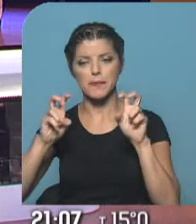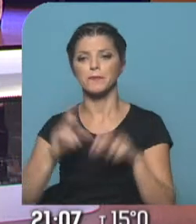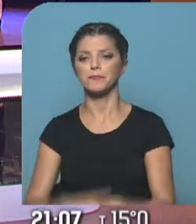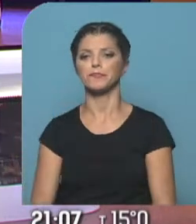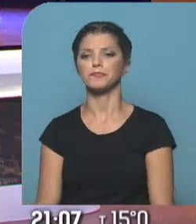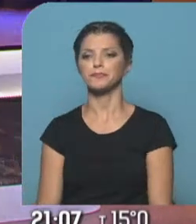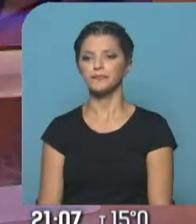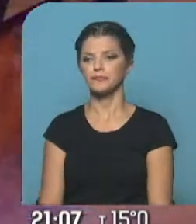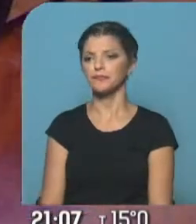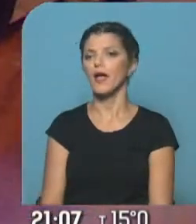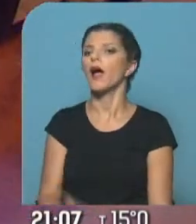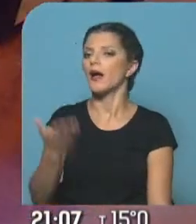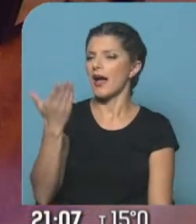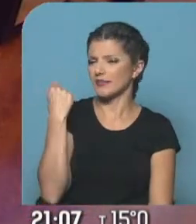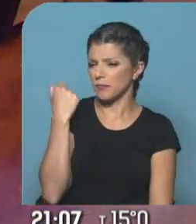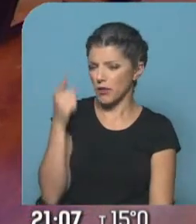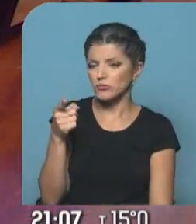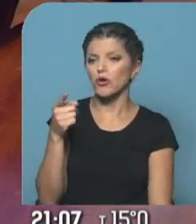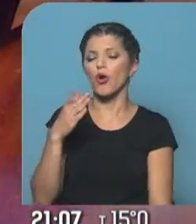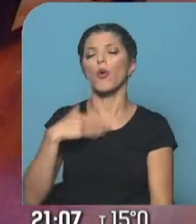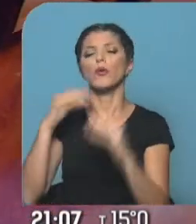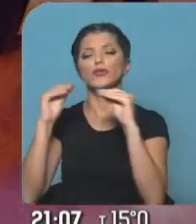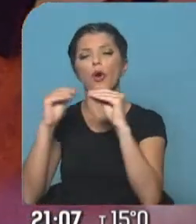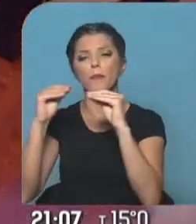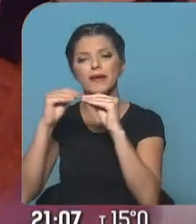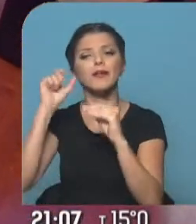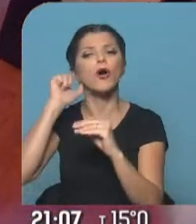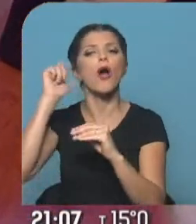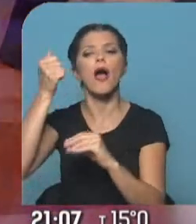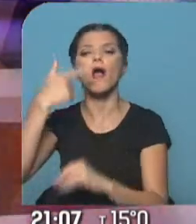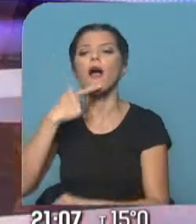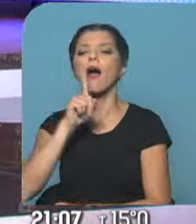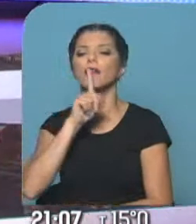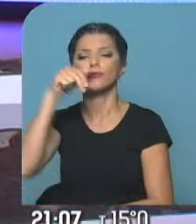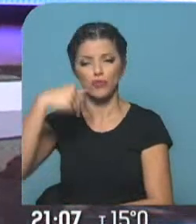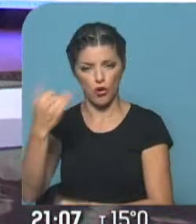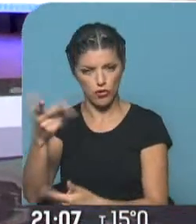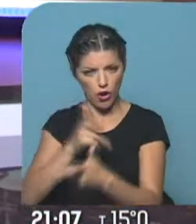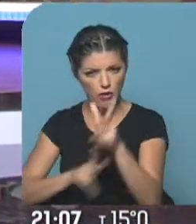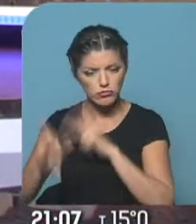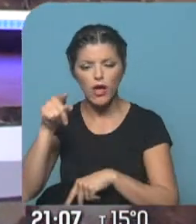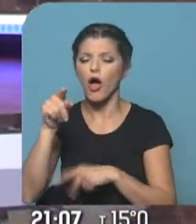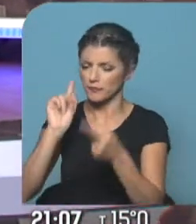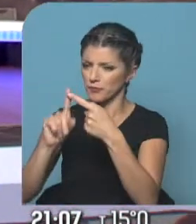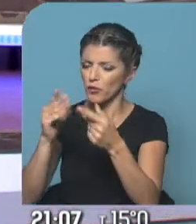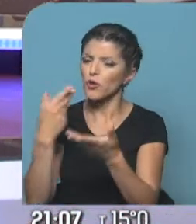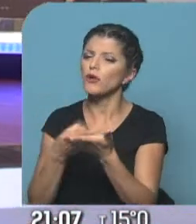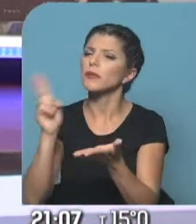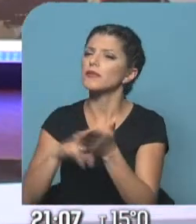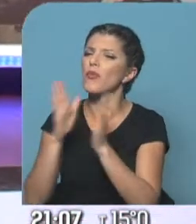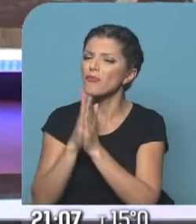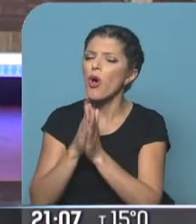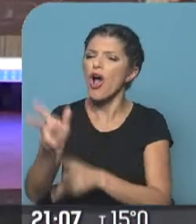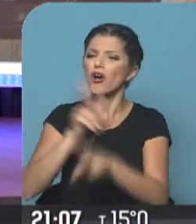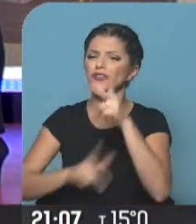adelantaba hace algunos minutos en nuestro móvil, Santiago Gastón Zulash, vamos a volver a tomar contacto con él para que nos cuentes qué fue expresamente lo que